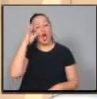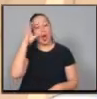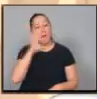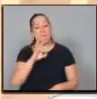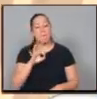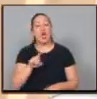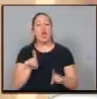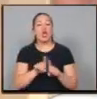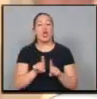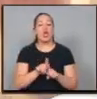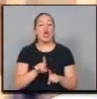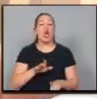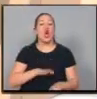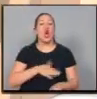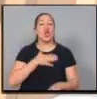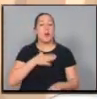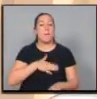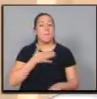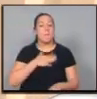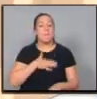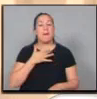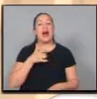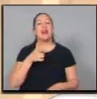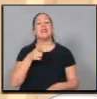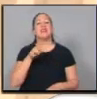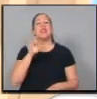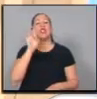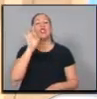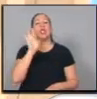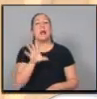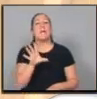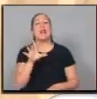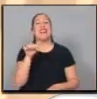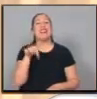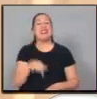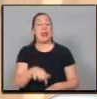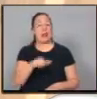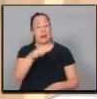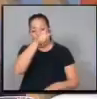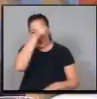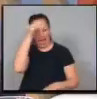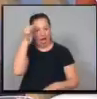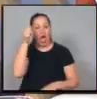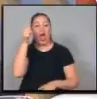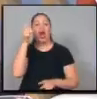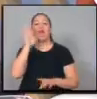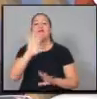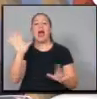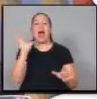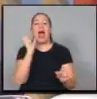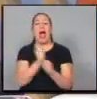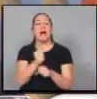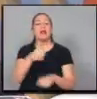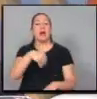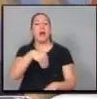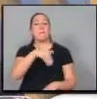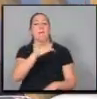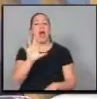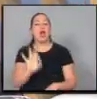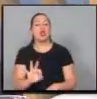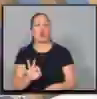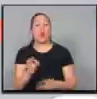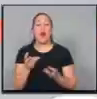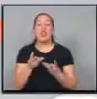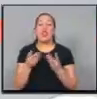del Romance del Verano, creo que va a ser un Romance de Verano. Pero bueno, y bueno, hasta marzo entonces. Alguien se tenía que poner... ¿Cuándo termina la